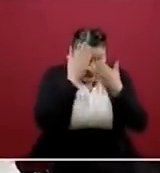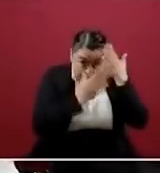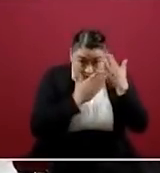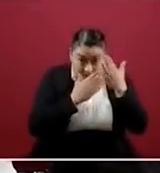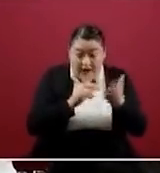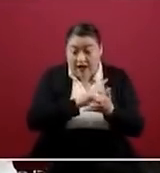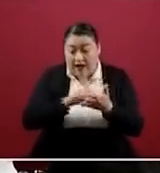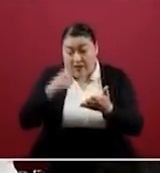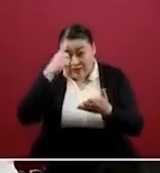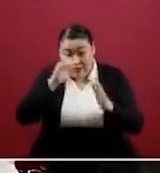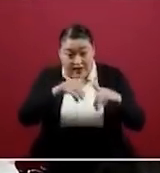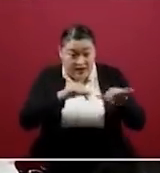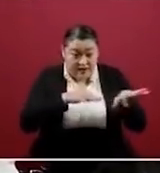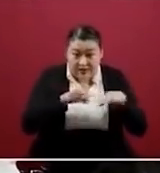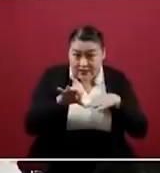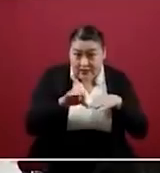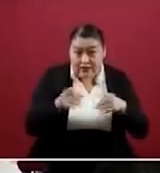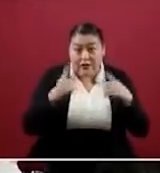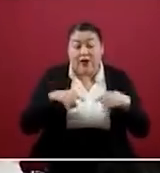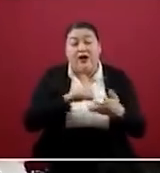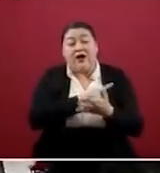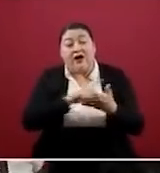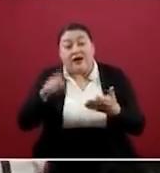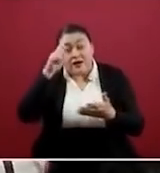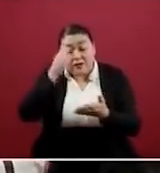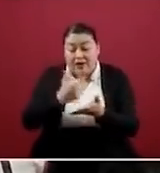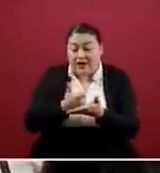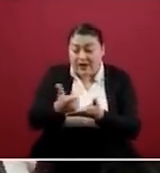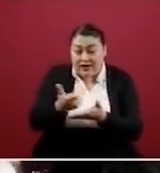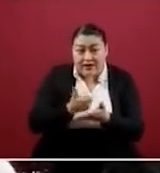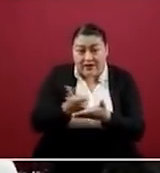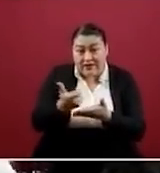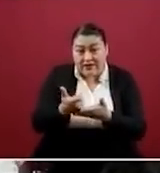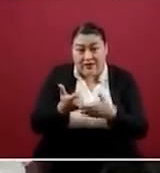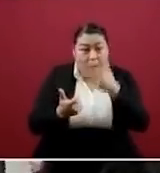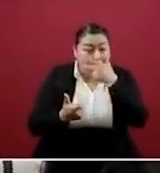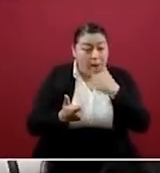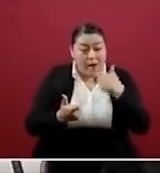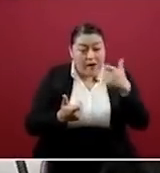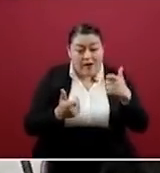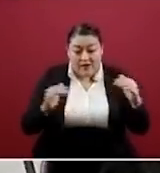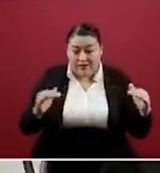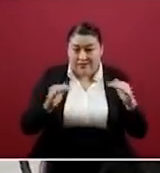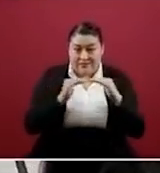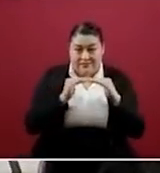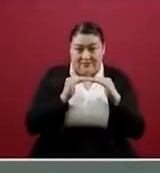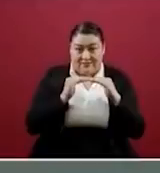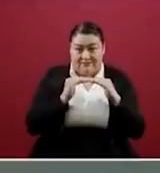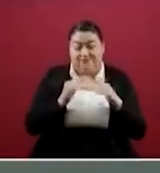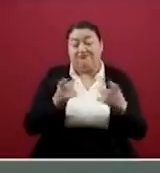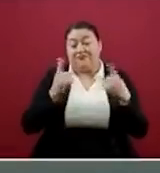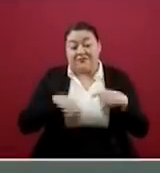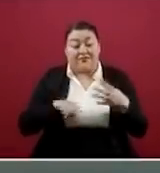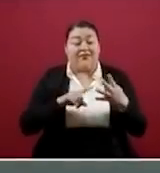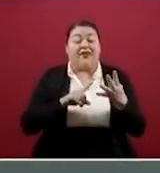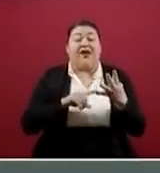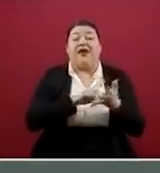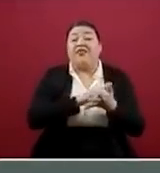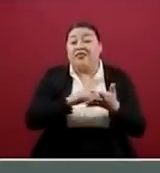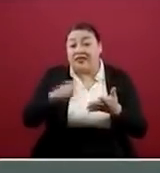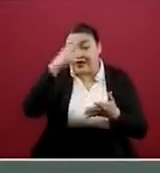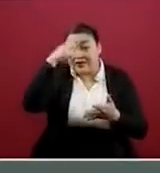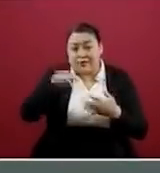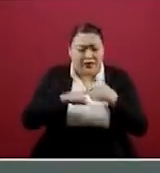al trabajo, el derecho a tener salarios iguales a los hombres, el derecho a